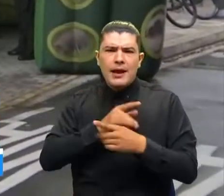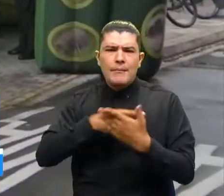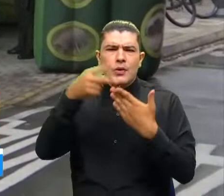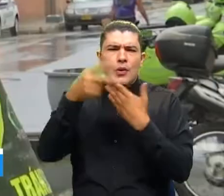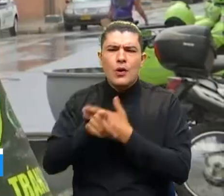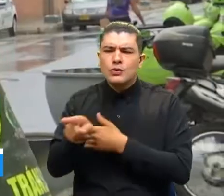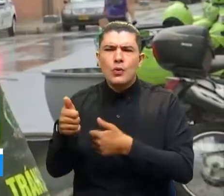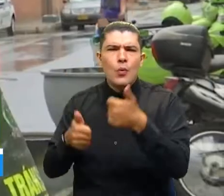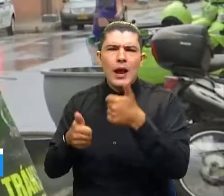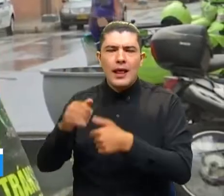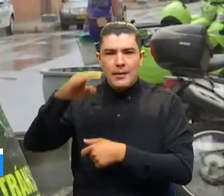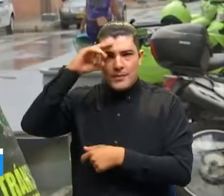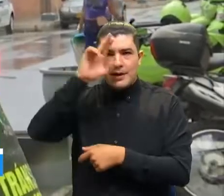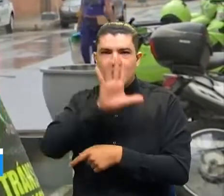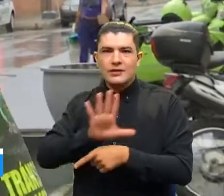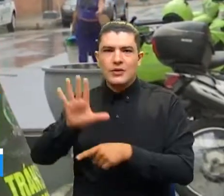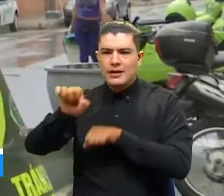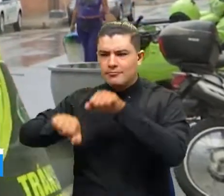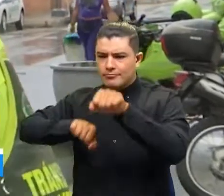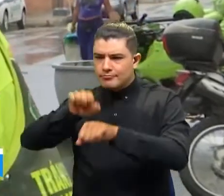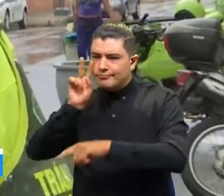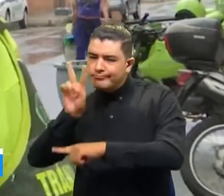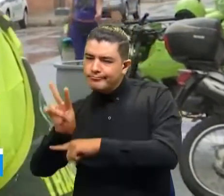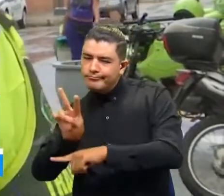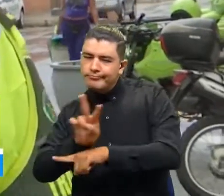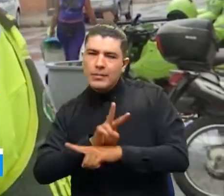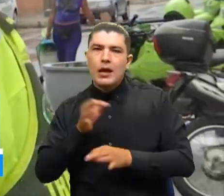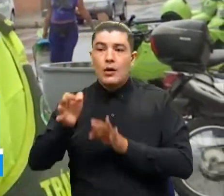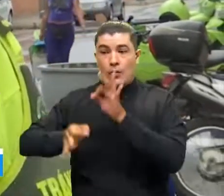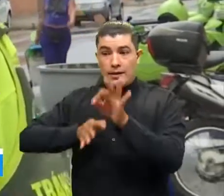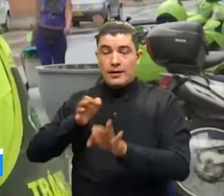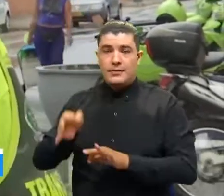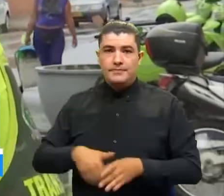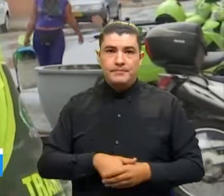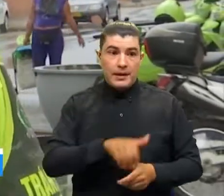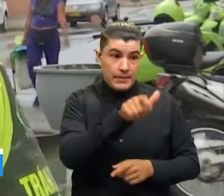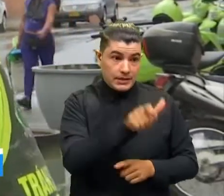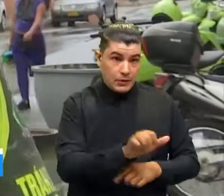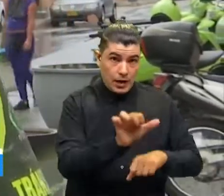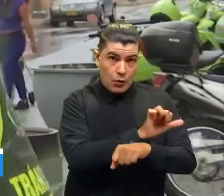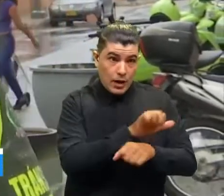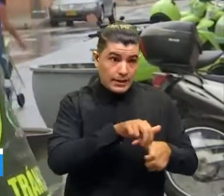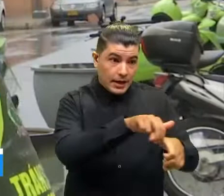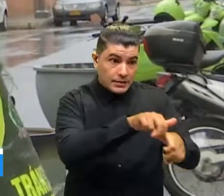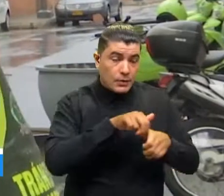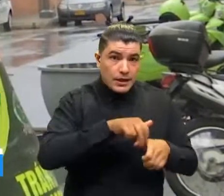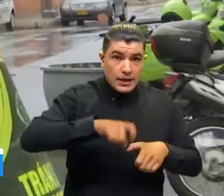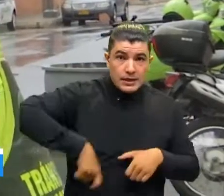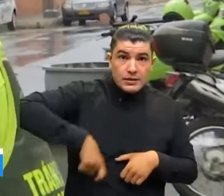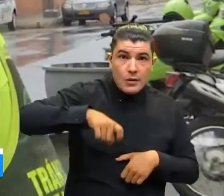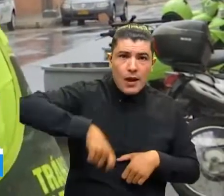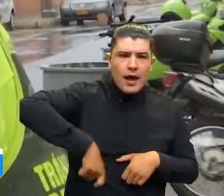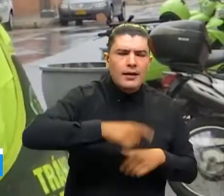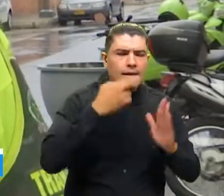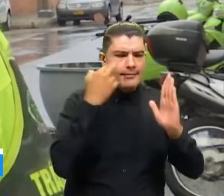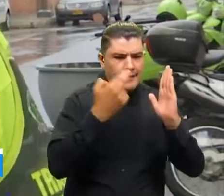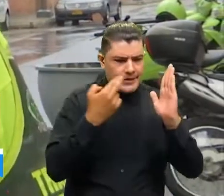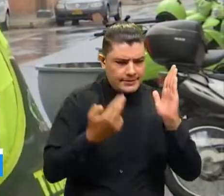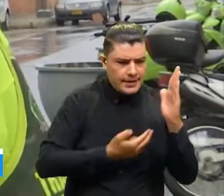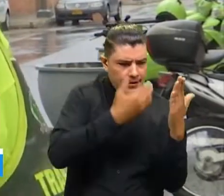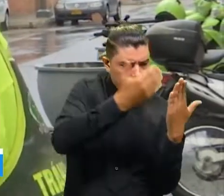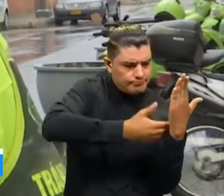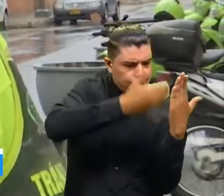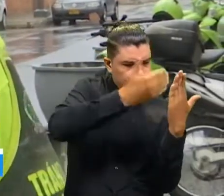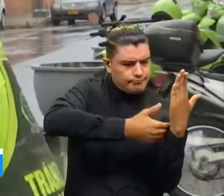las calles a los conductores se le está realizando una revisión de la documentación que estén avalados con el ministerio de transportes como